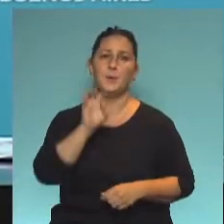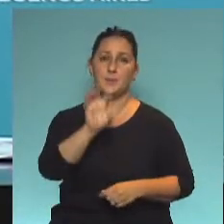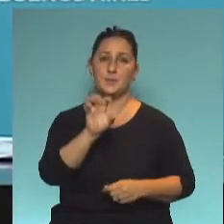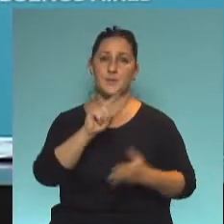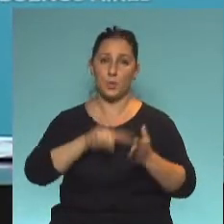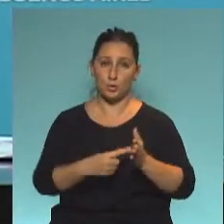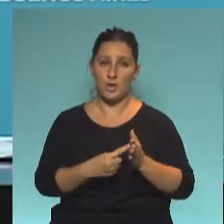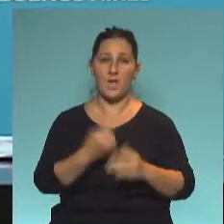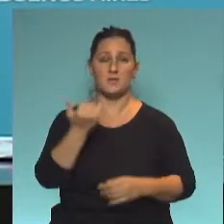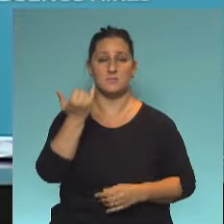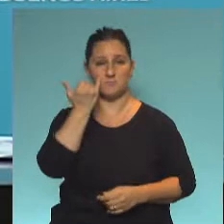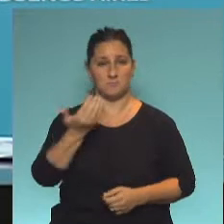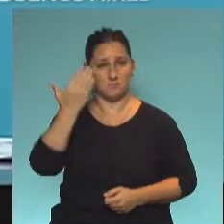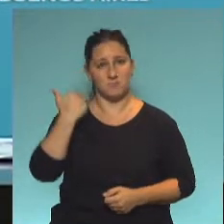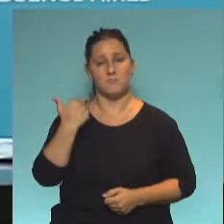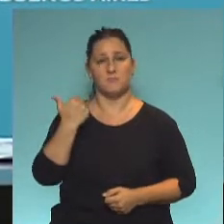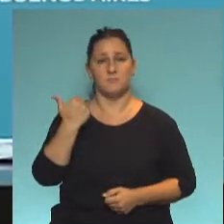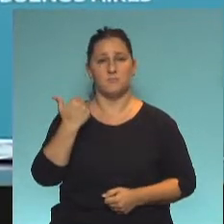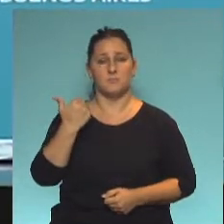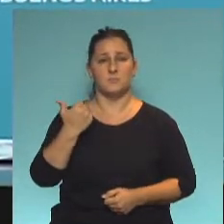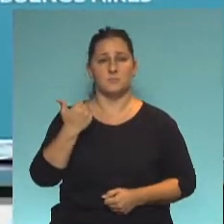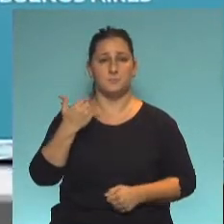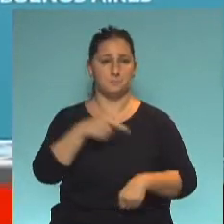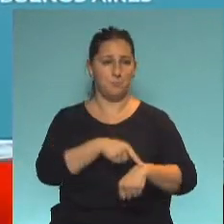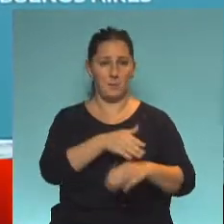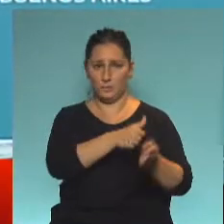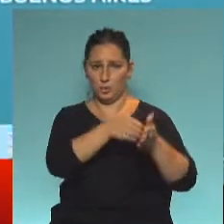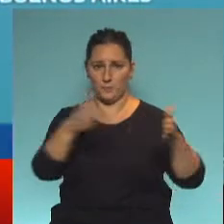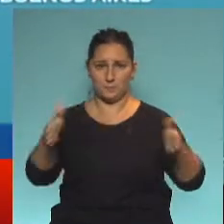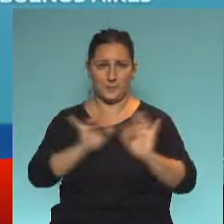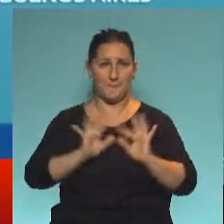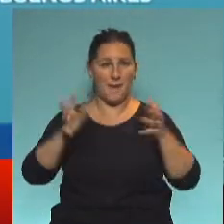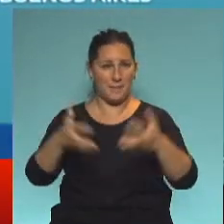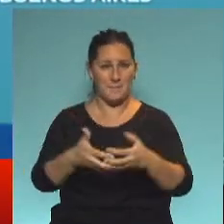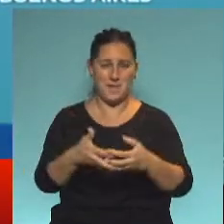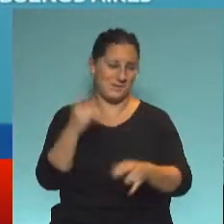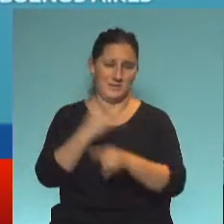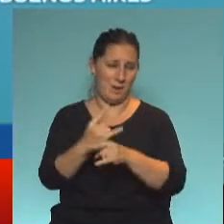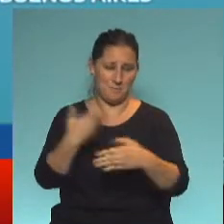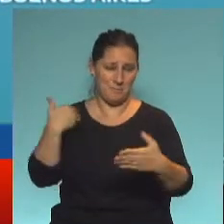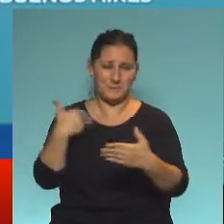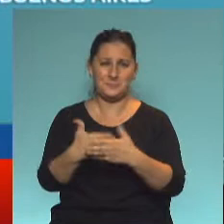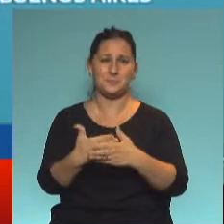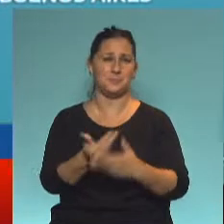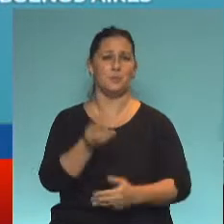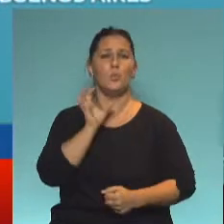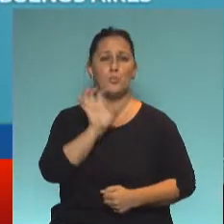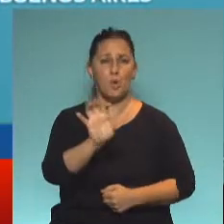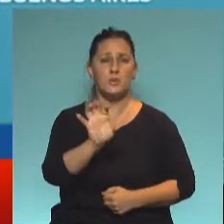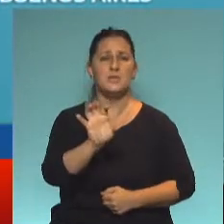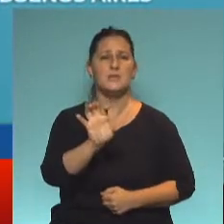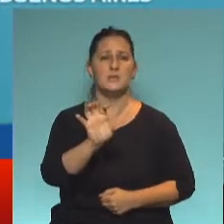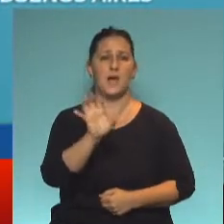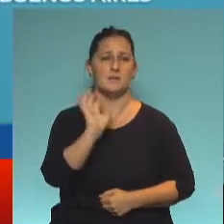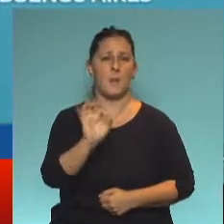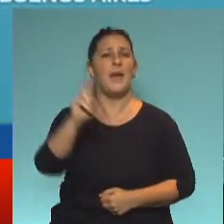Aires, como hemos hecho durante toda esta pandemia y naturalmente siempre, la provincia de Buenos Aires